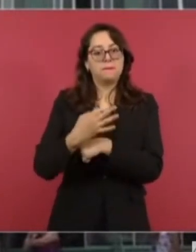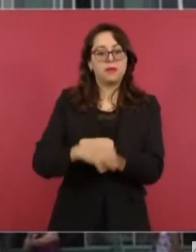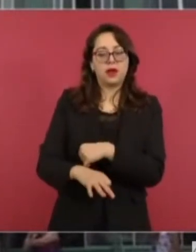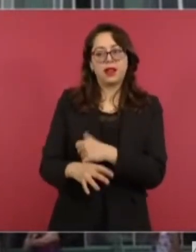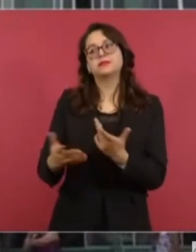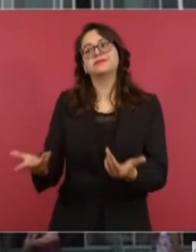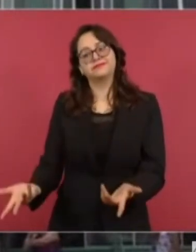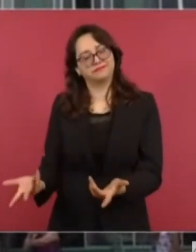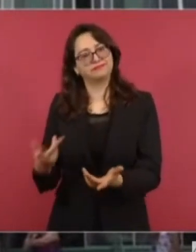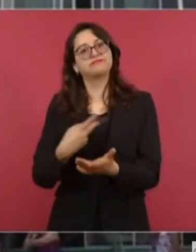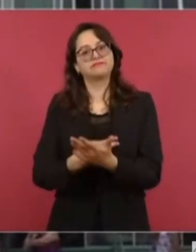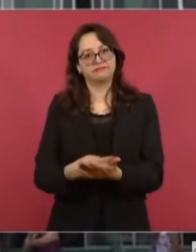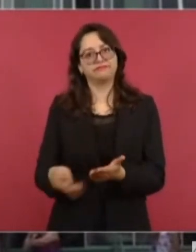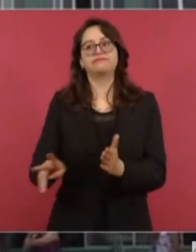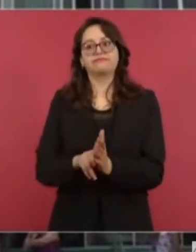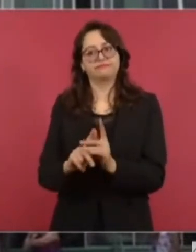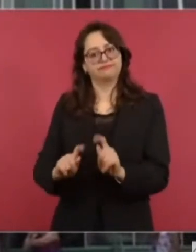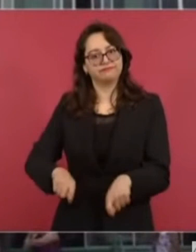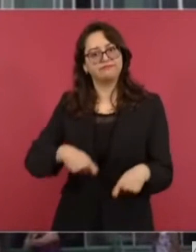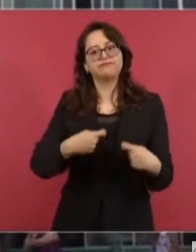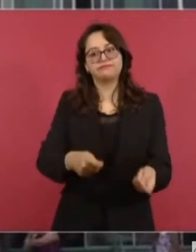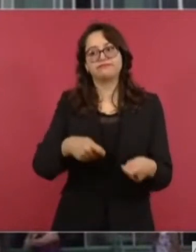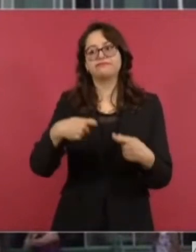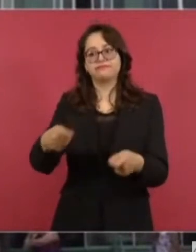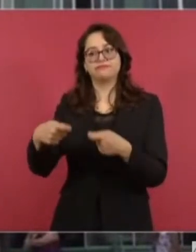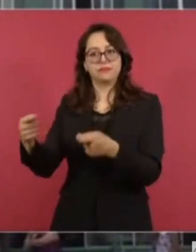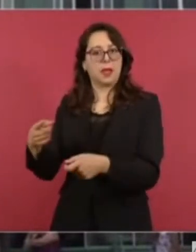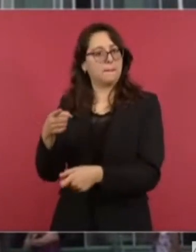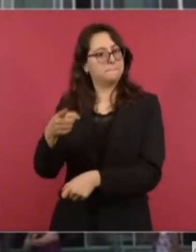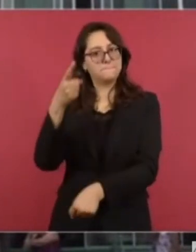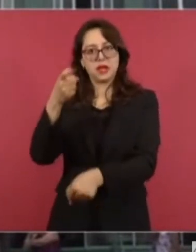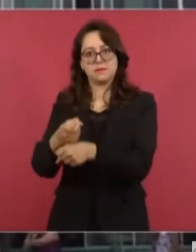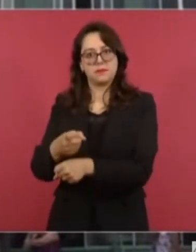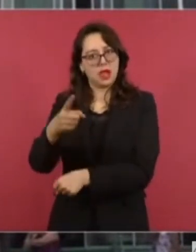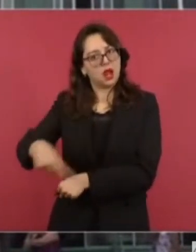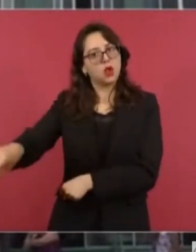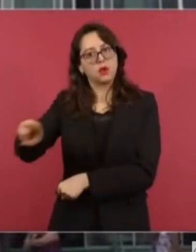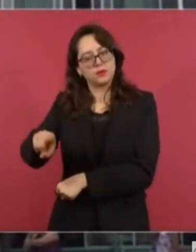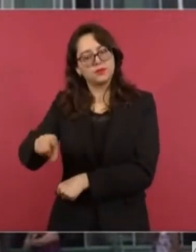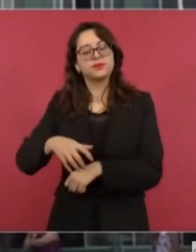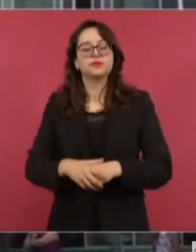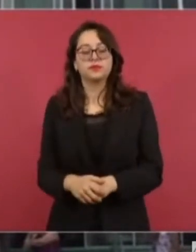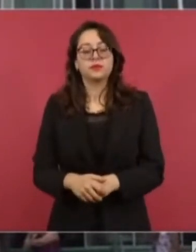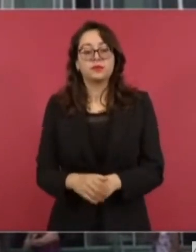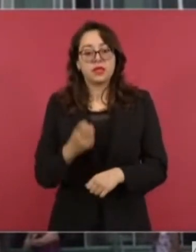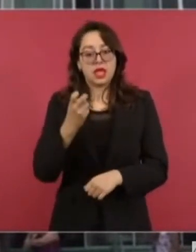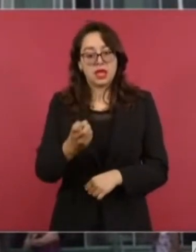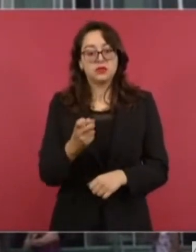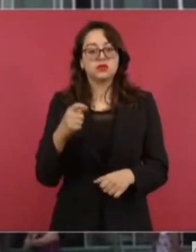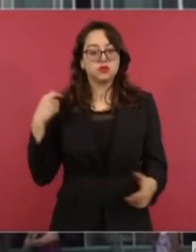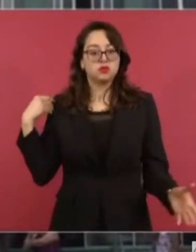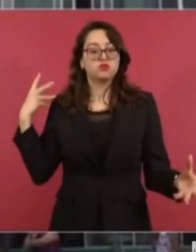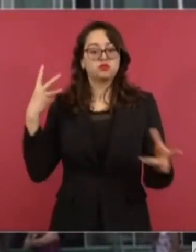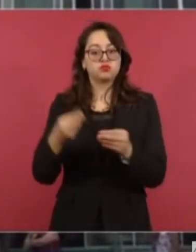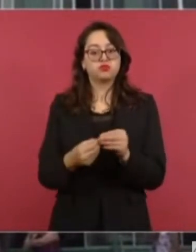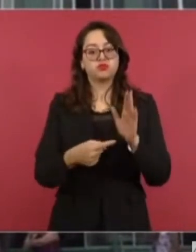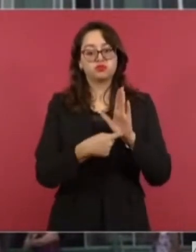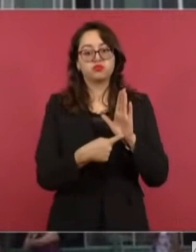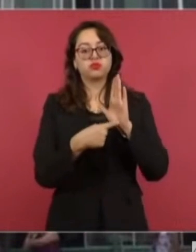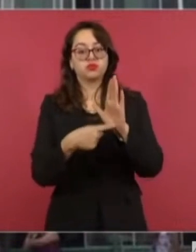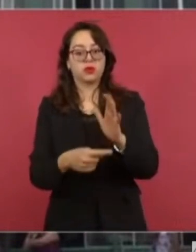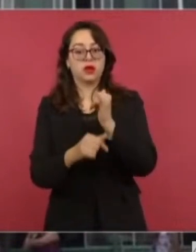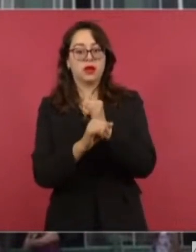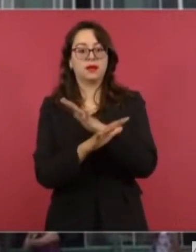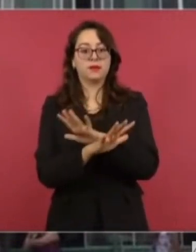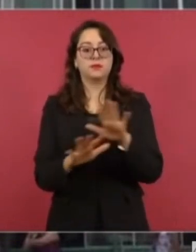unidades médicas transferidas al IMSS Bienestar y que no contaban con estabilidad laboral. Es lo que queremos reportar el día de hoy. Entonces